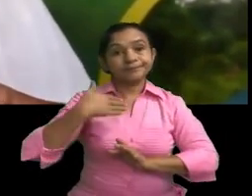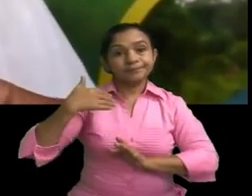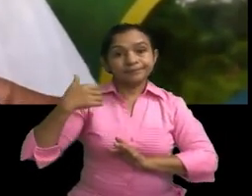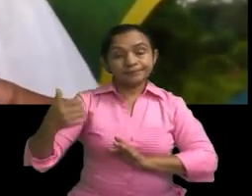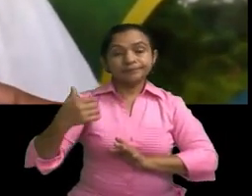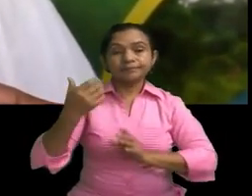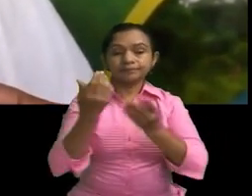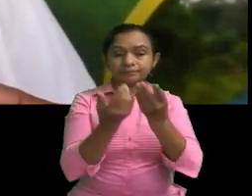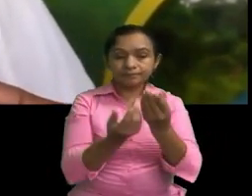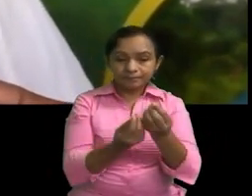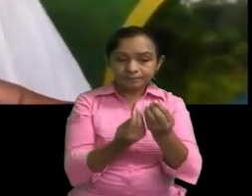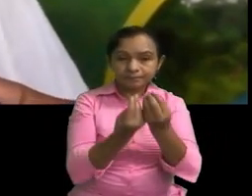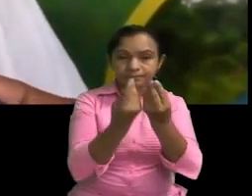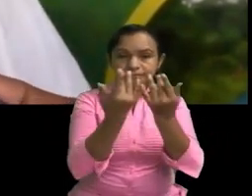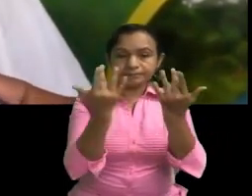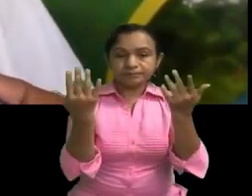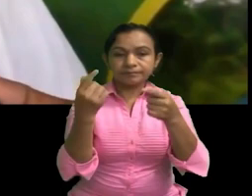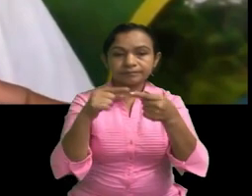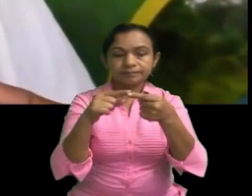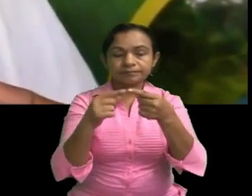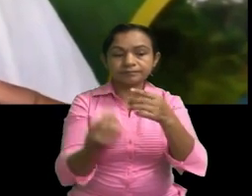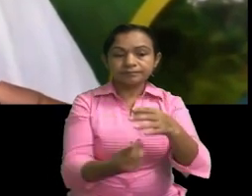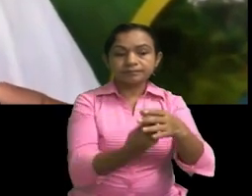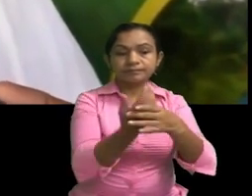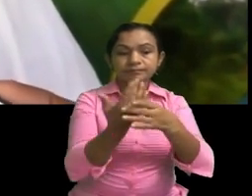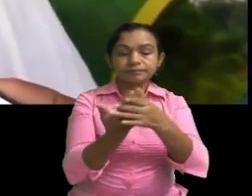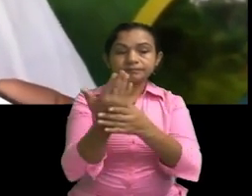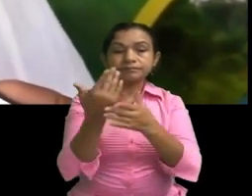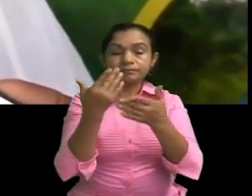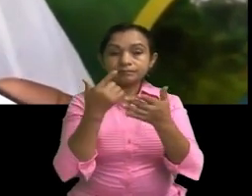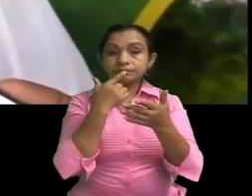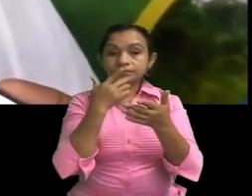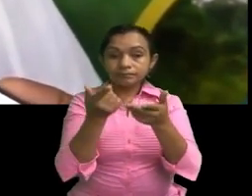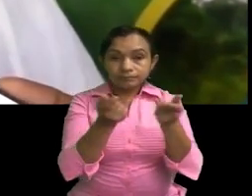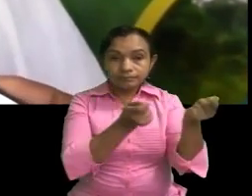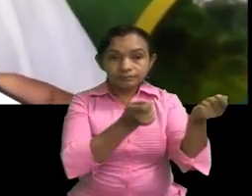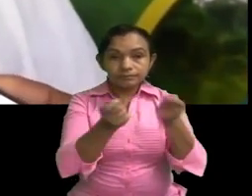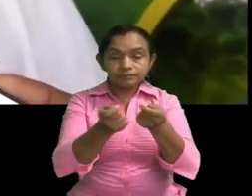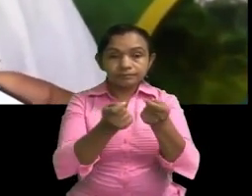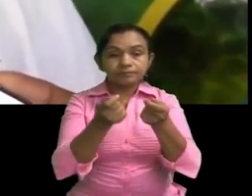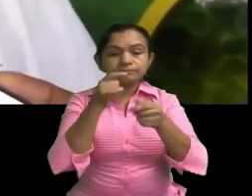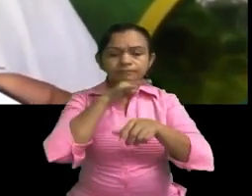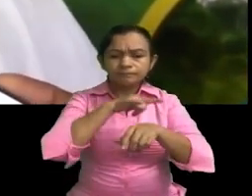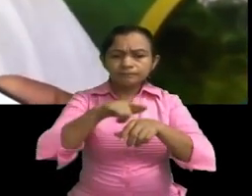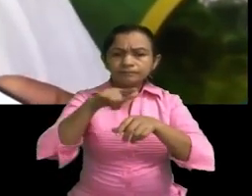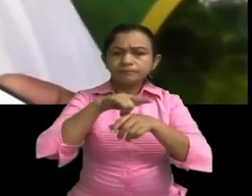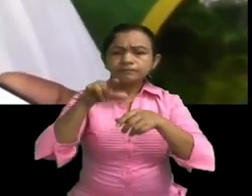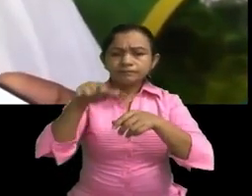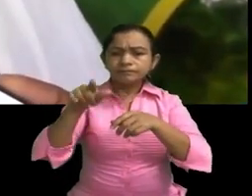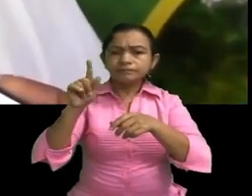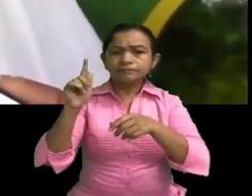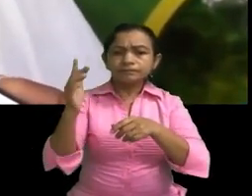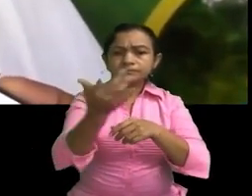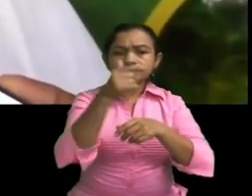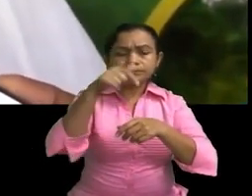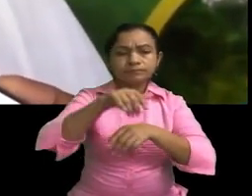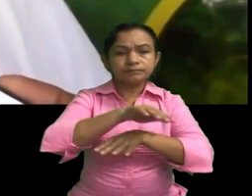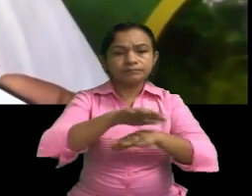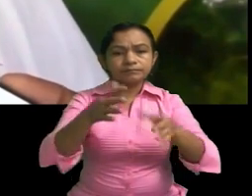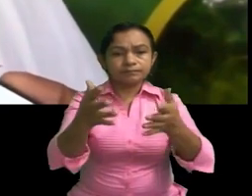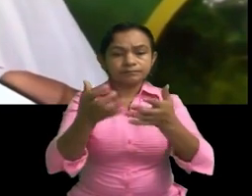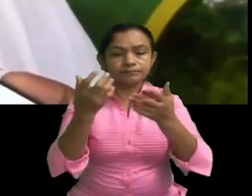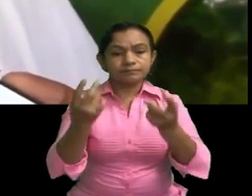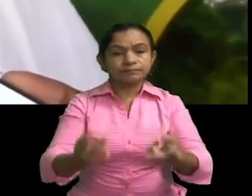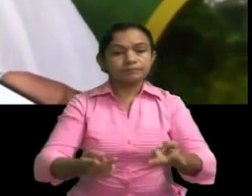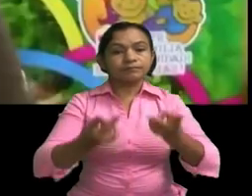nuestros ecosistemas, nuestros sistemas productivos de manera sostenible y buscar, lo que estamos buscando aquí al final es mejorar el nivel